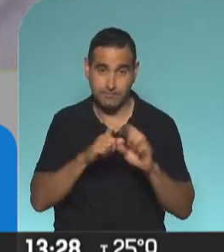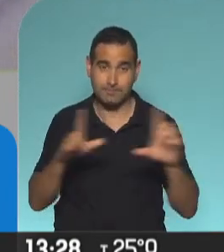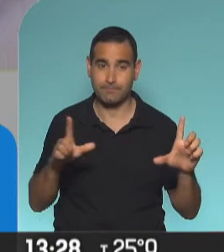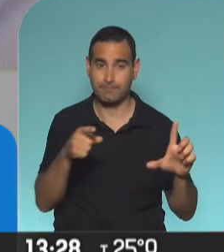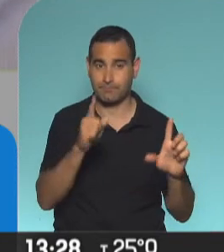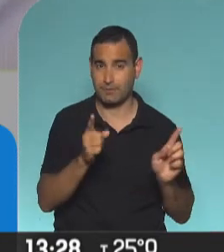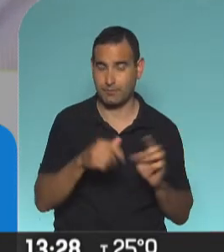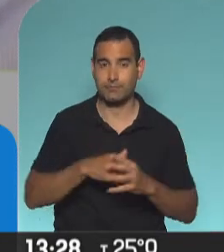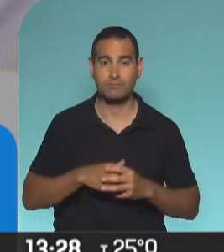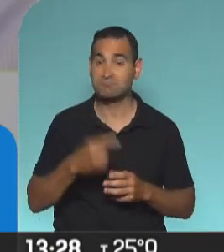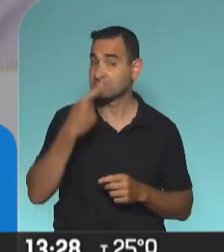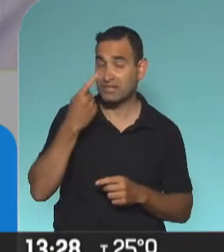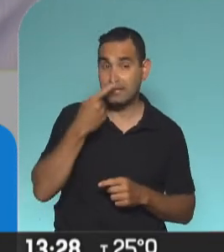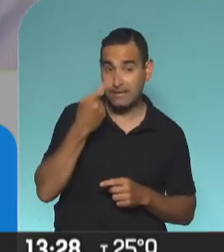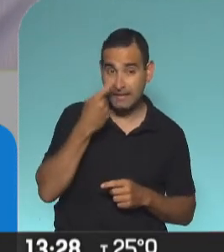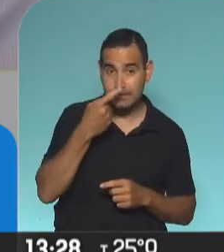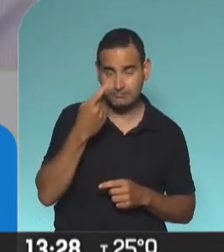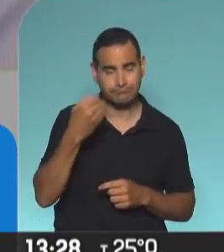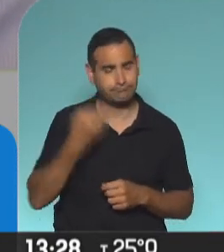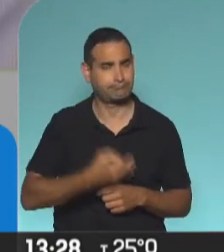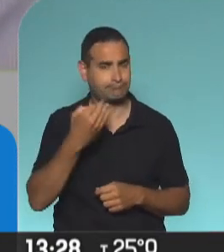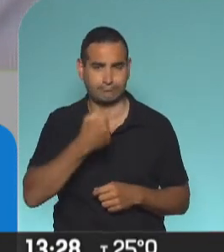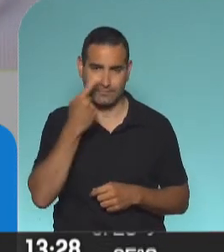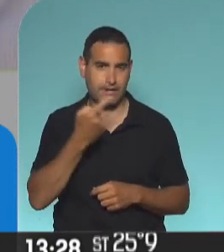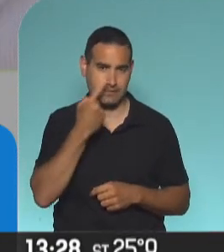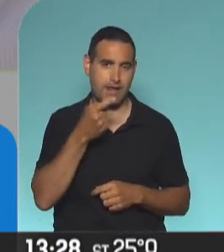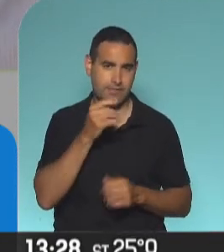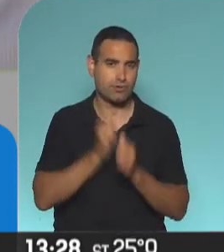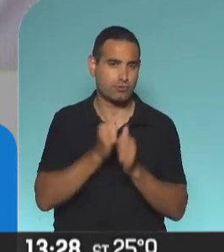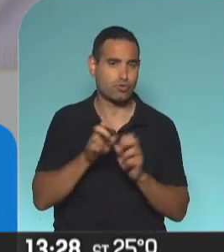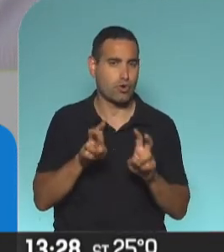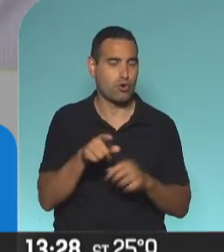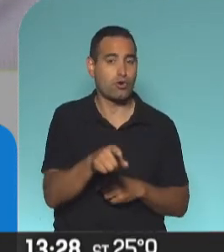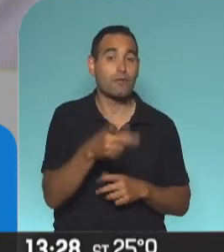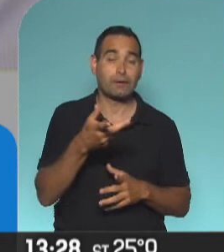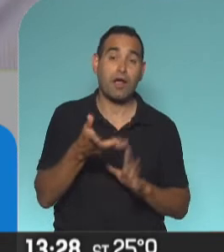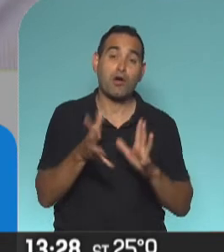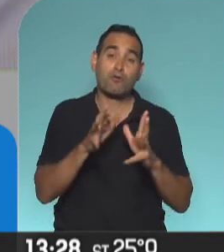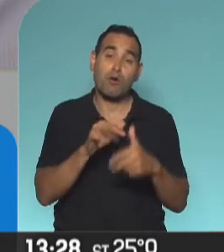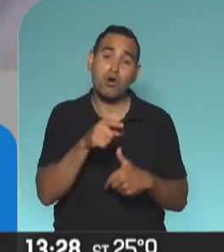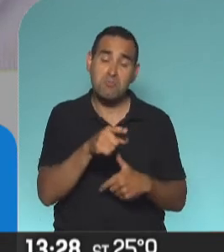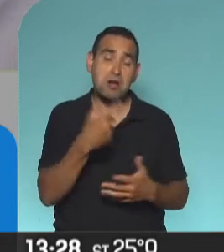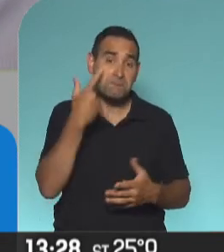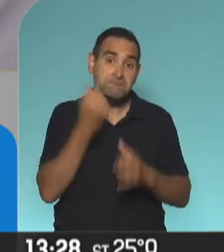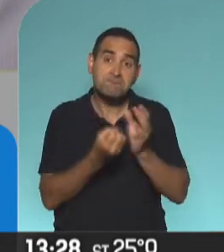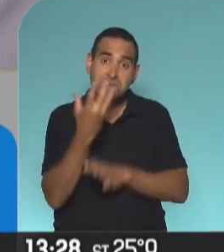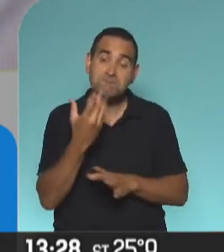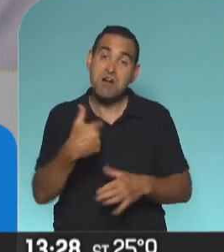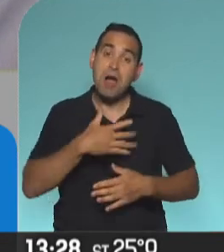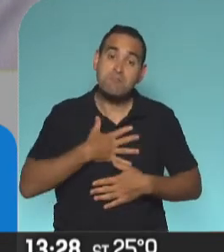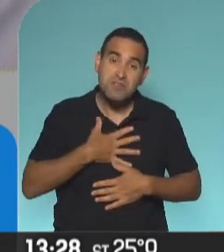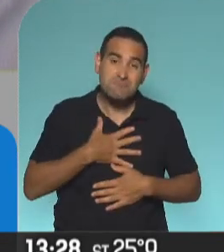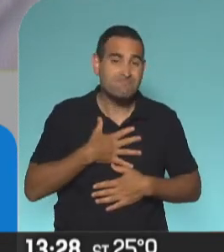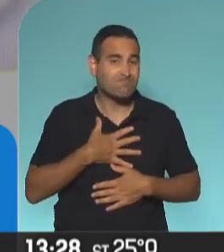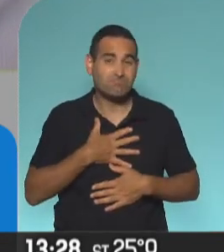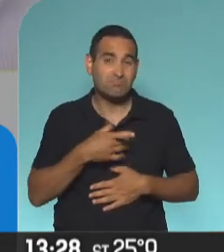momento. ¿Interesante? Sí, súper interesante lo que plantea. Tal vez el formato que eligió, tan creativo, en mi caso, los